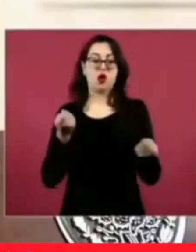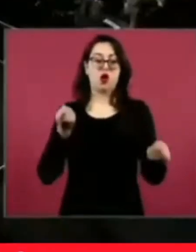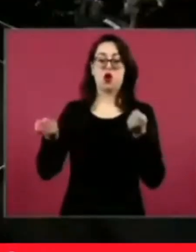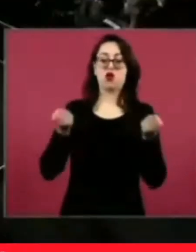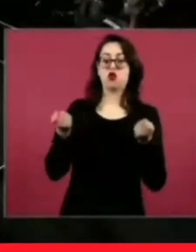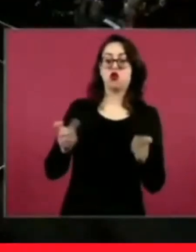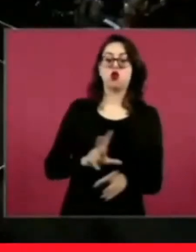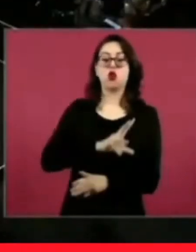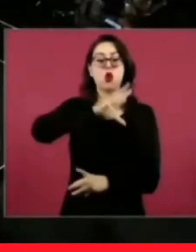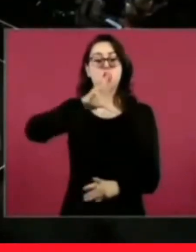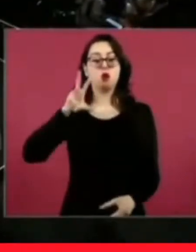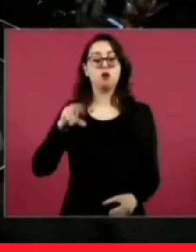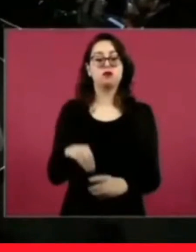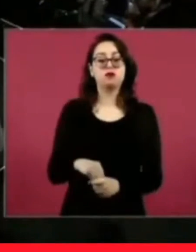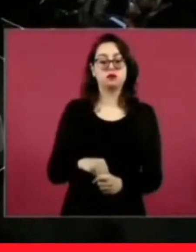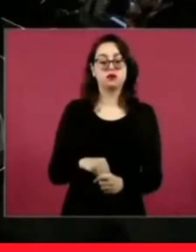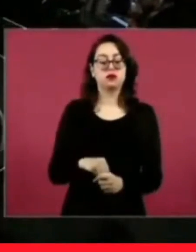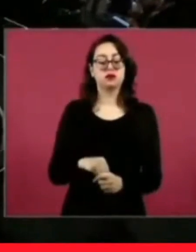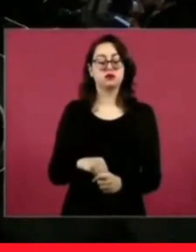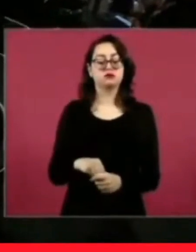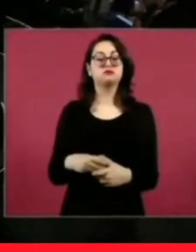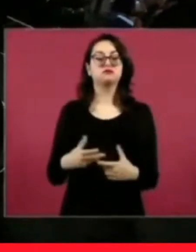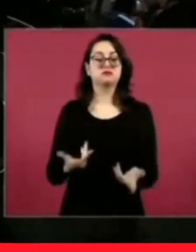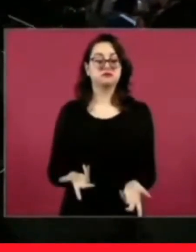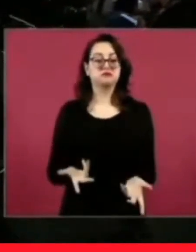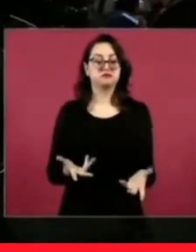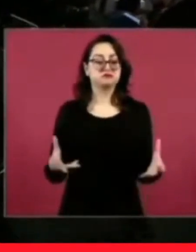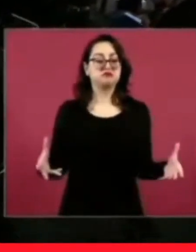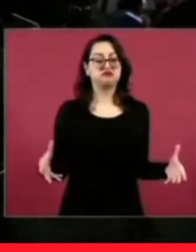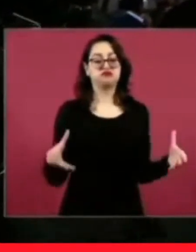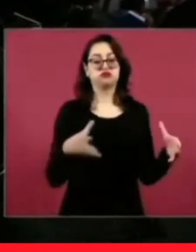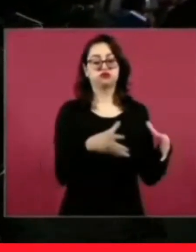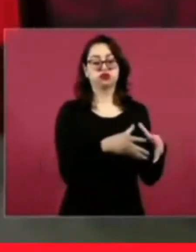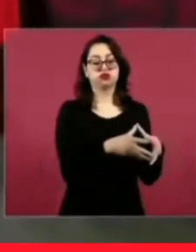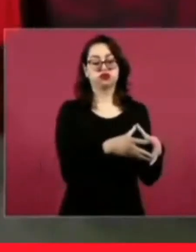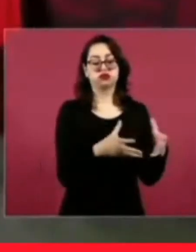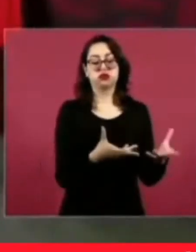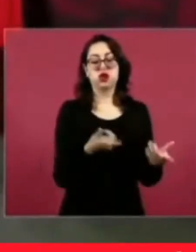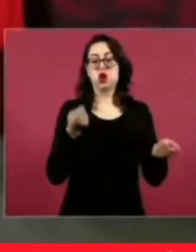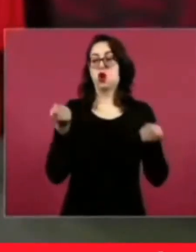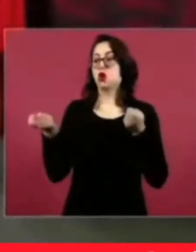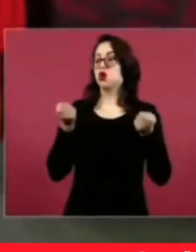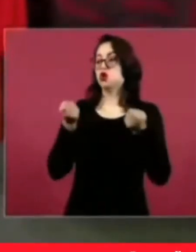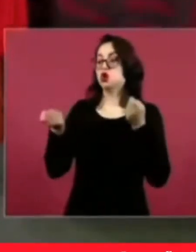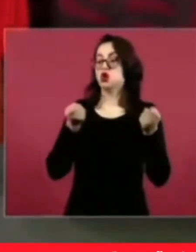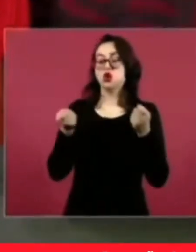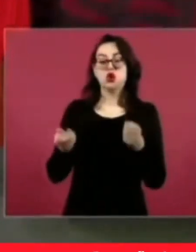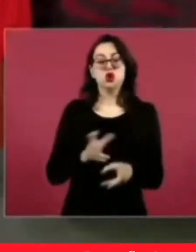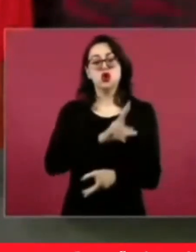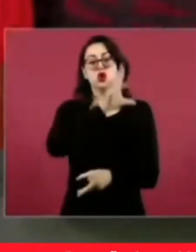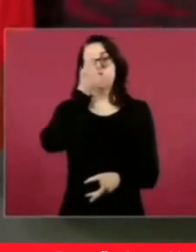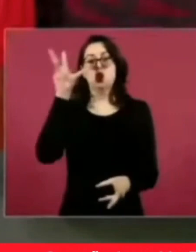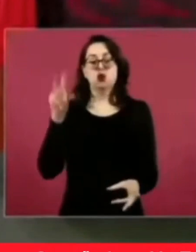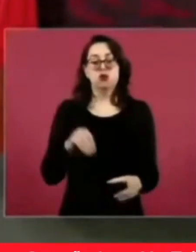el país estaba en manos de una minoría,